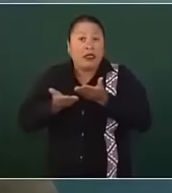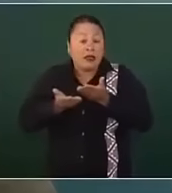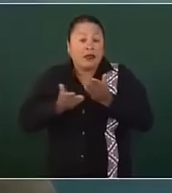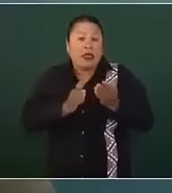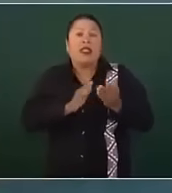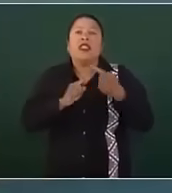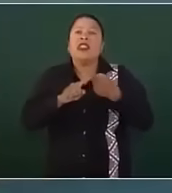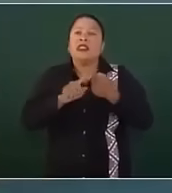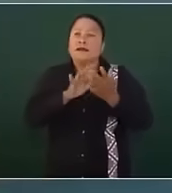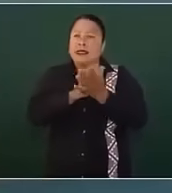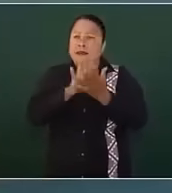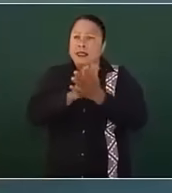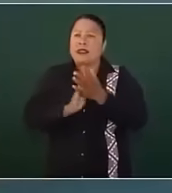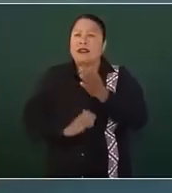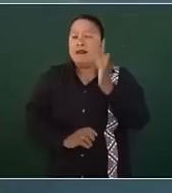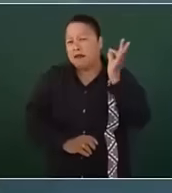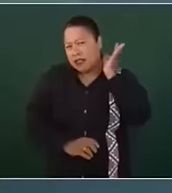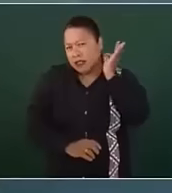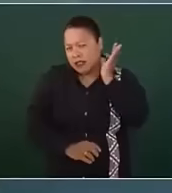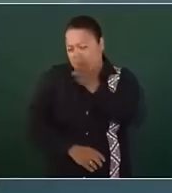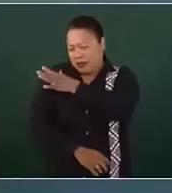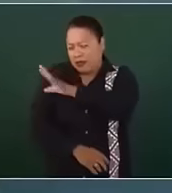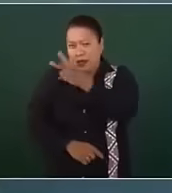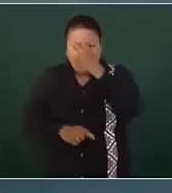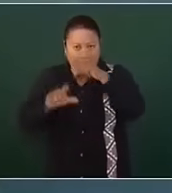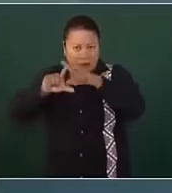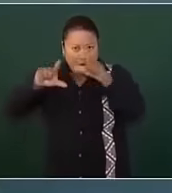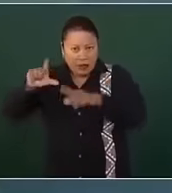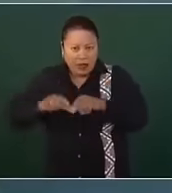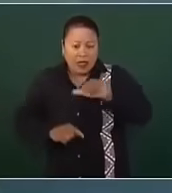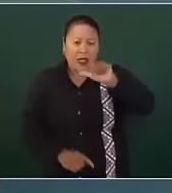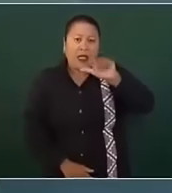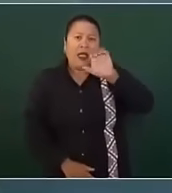participando la Fiscalía General de la República, la Agencia de